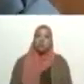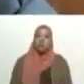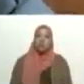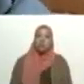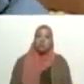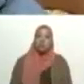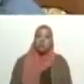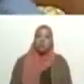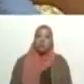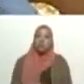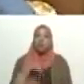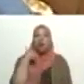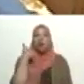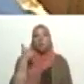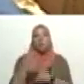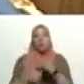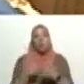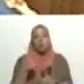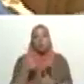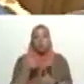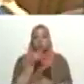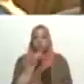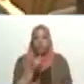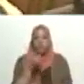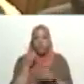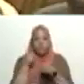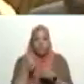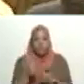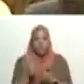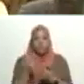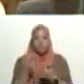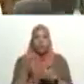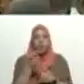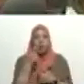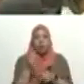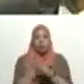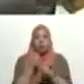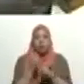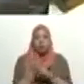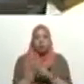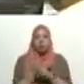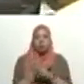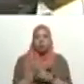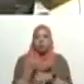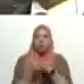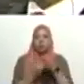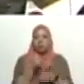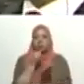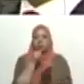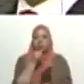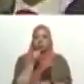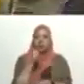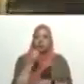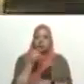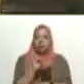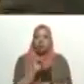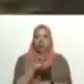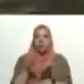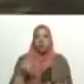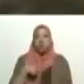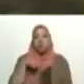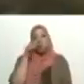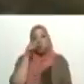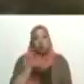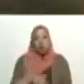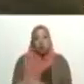bien. Y va a generar recursos, riquezas, para invertirlas en nuestros